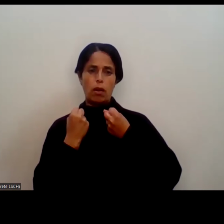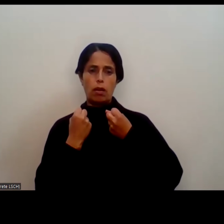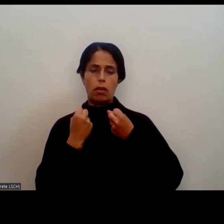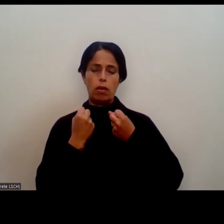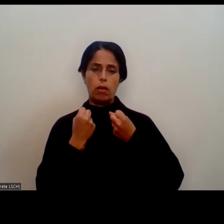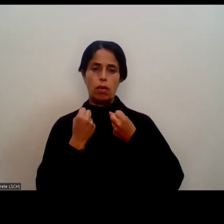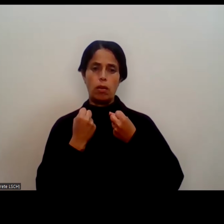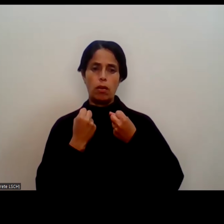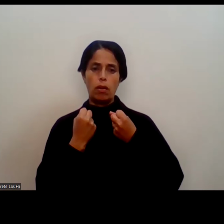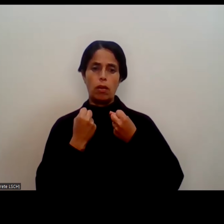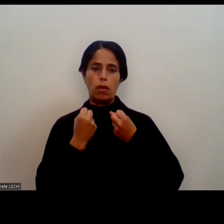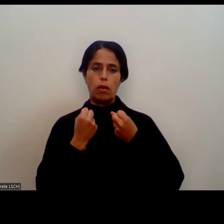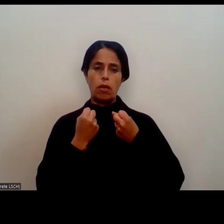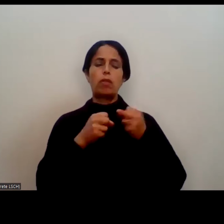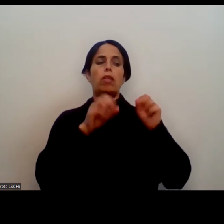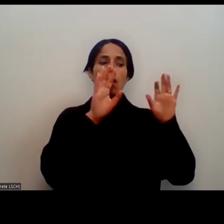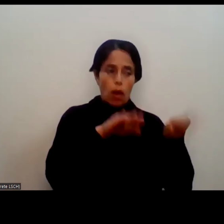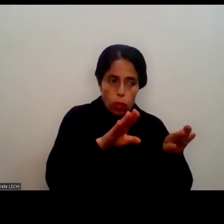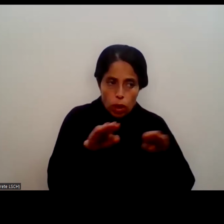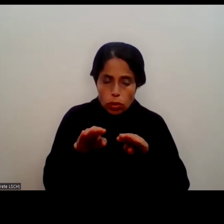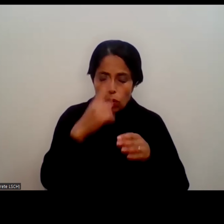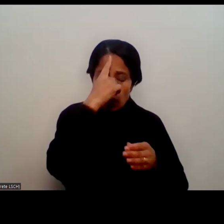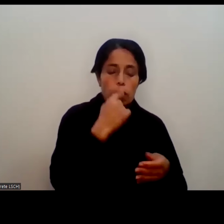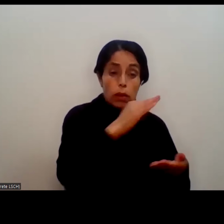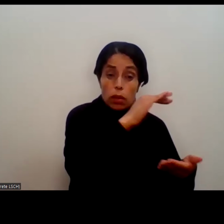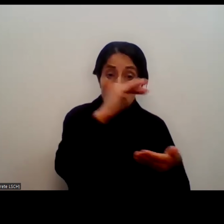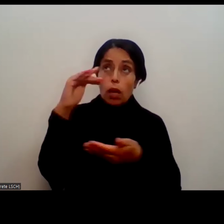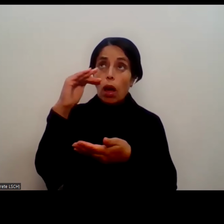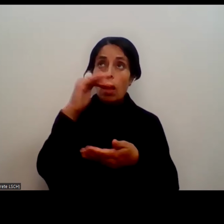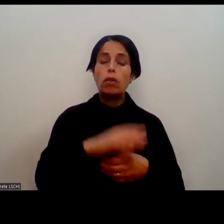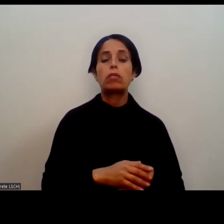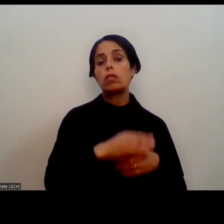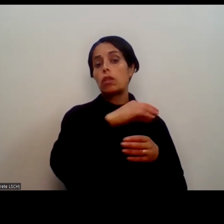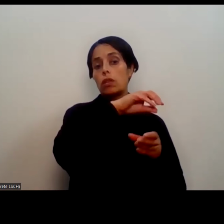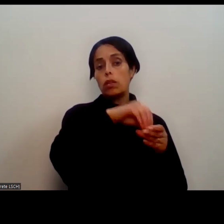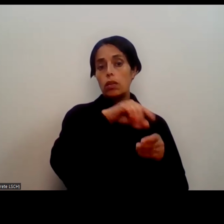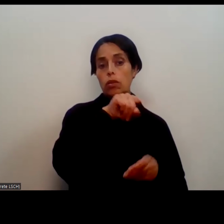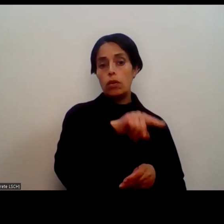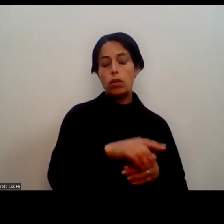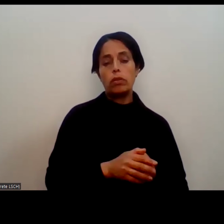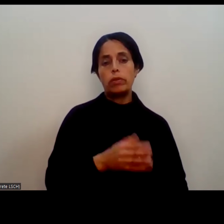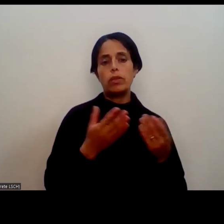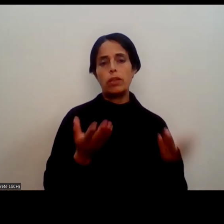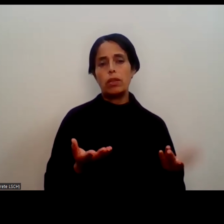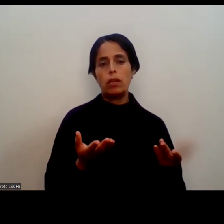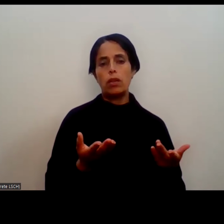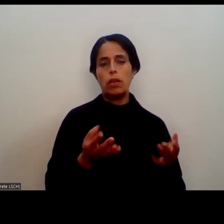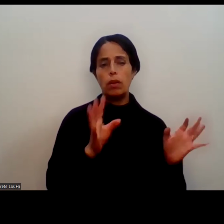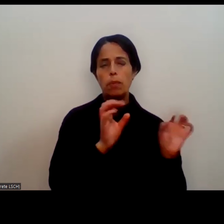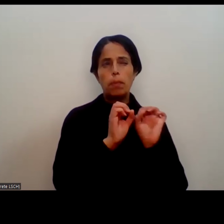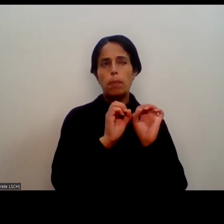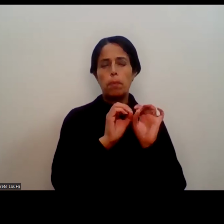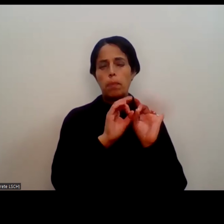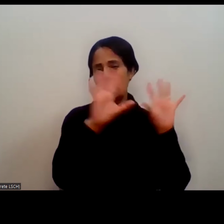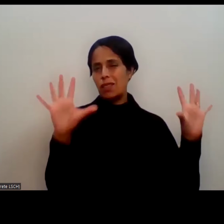extirpación de idolatrías. Y dentro de eso entonces ponen especial